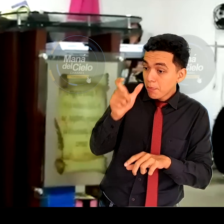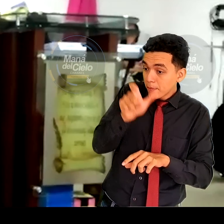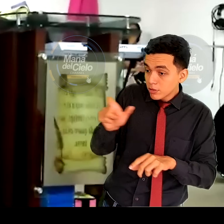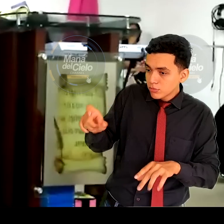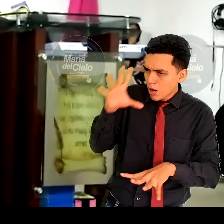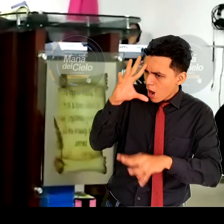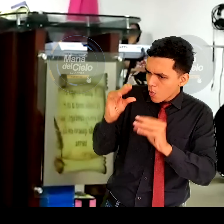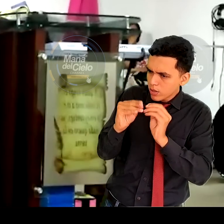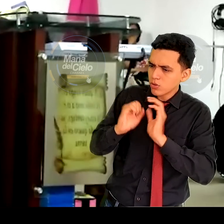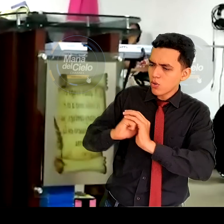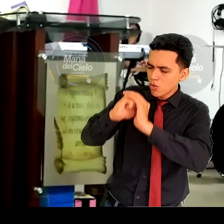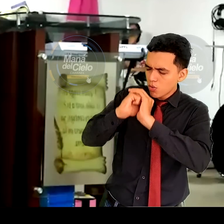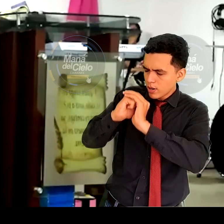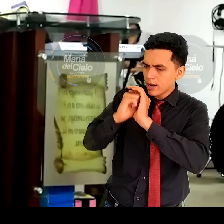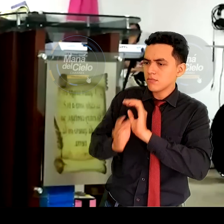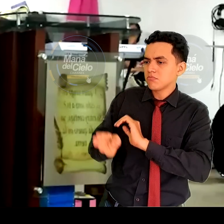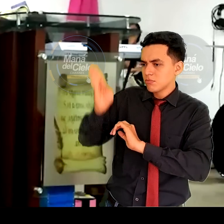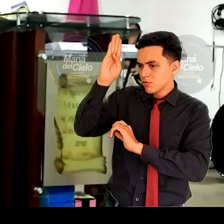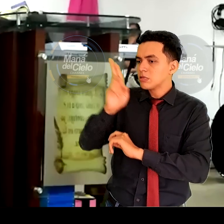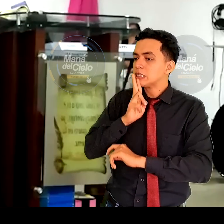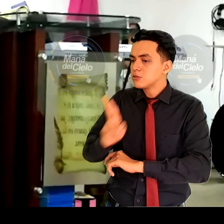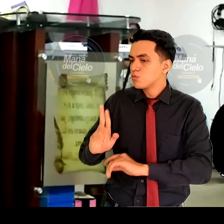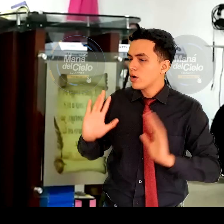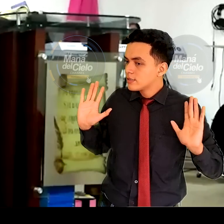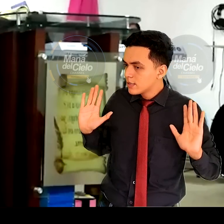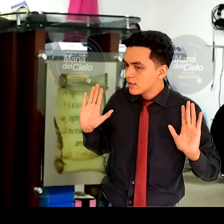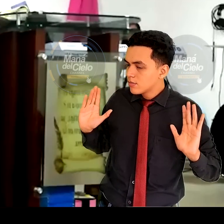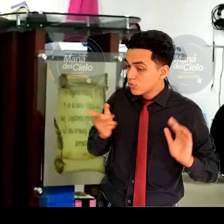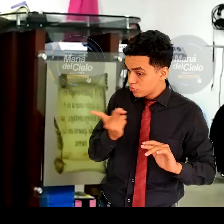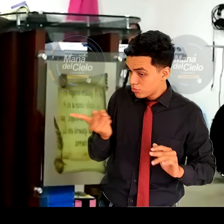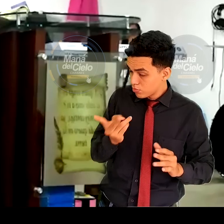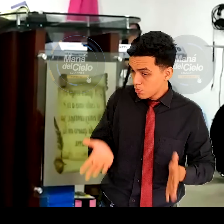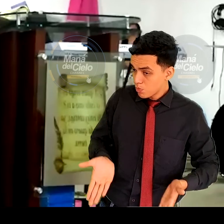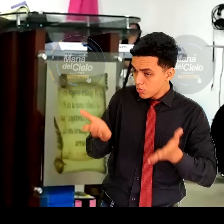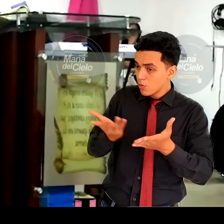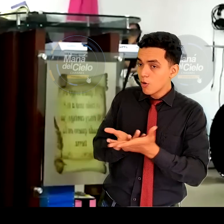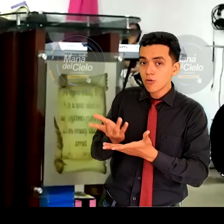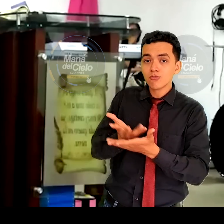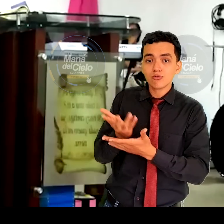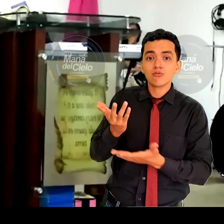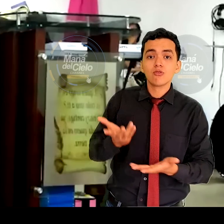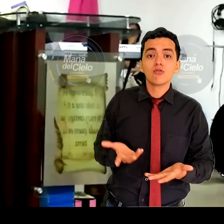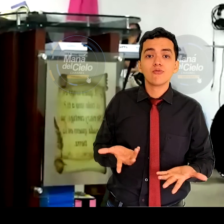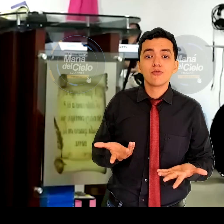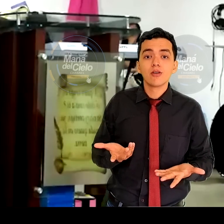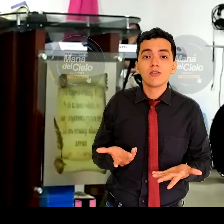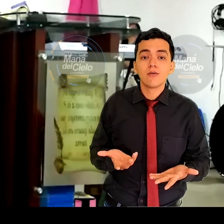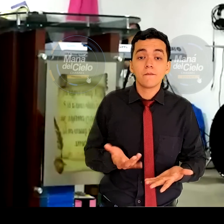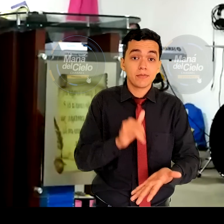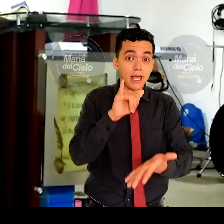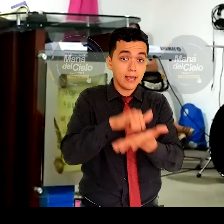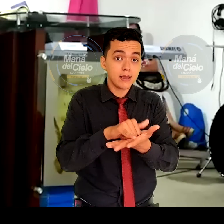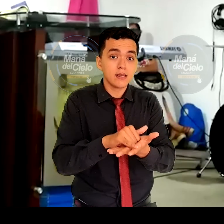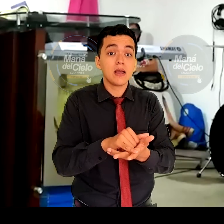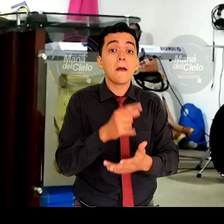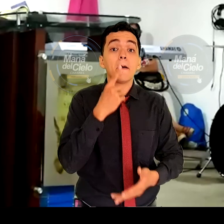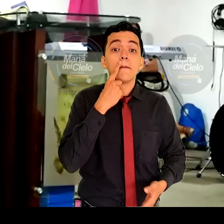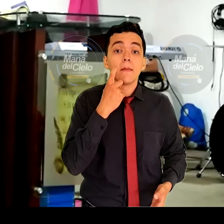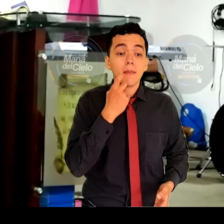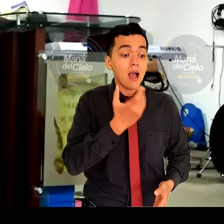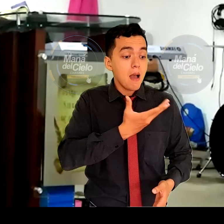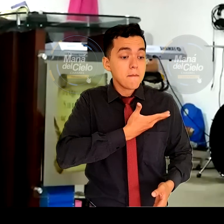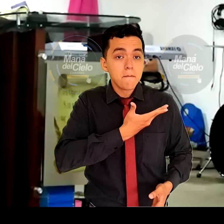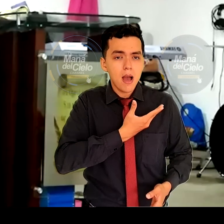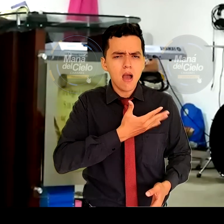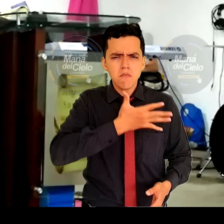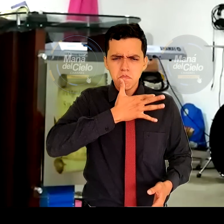Abraham, ¿habría yo de ocultarle algo a Abraham? No se lo ocultaré, porque yo sé que él manda a su casa que vivan delante de mí. Y cuando hay un papá